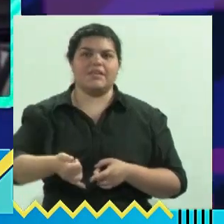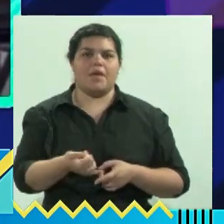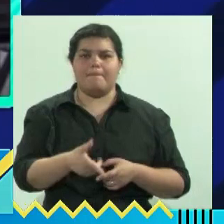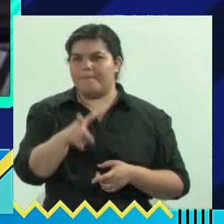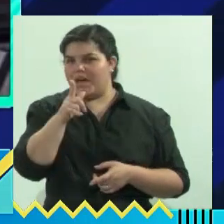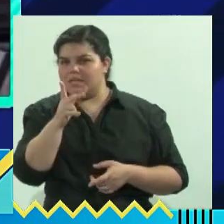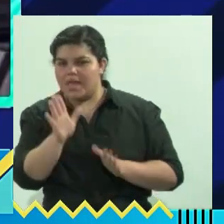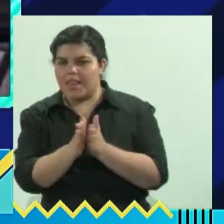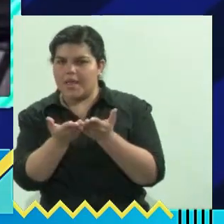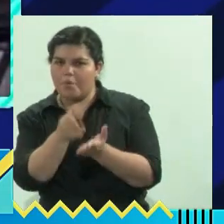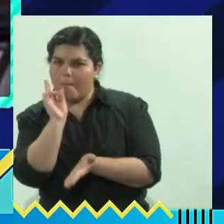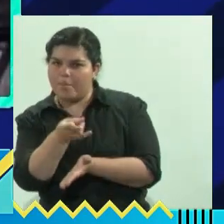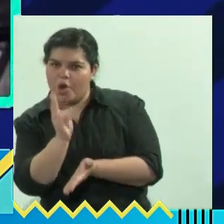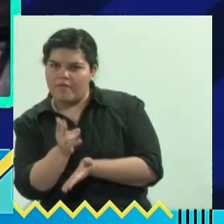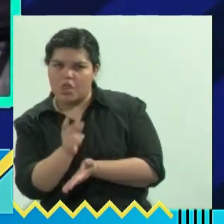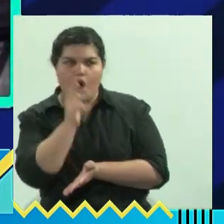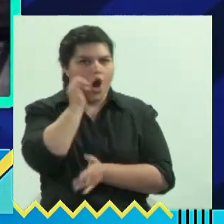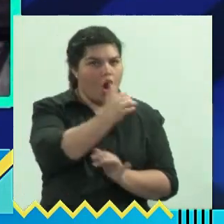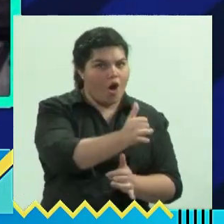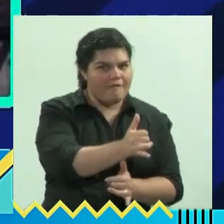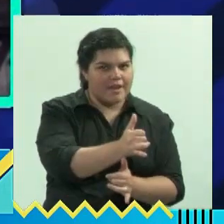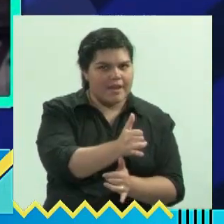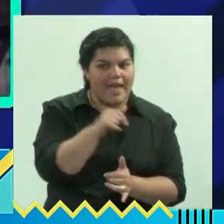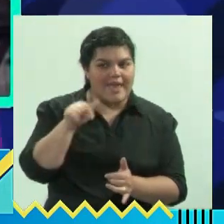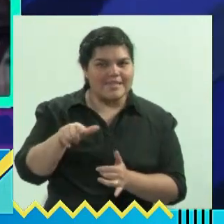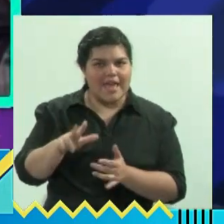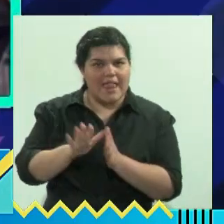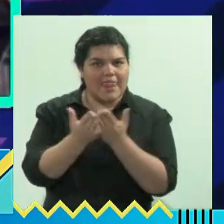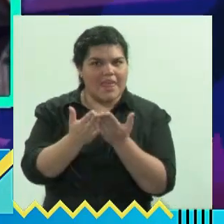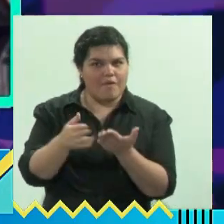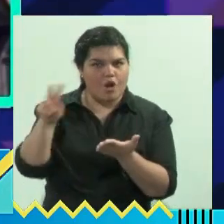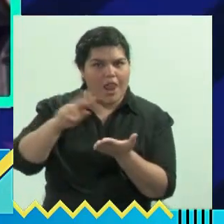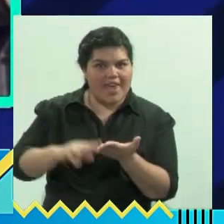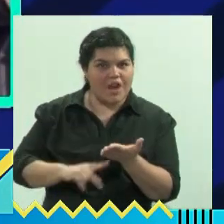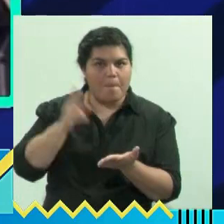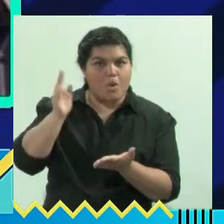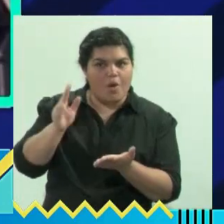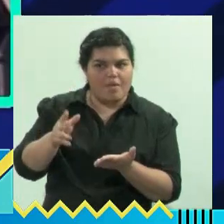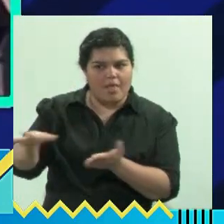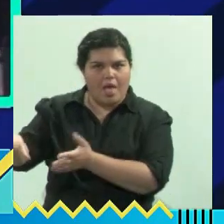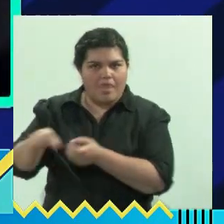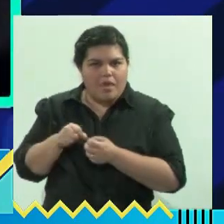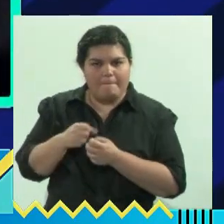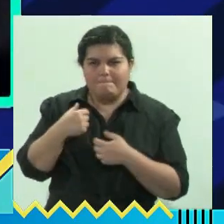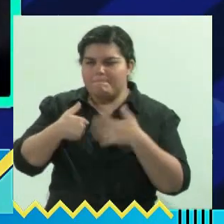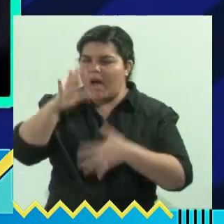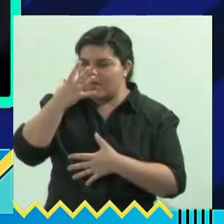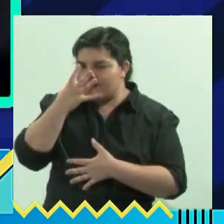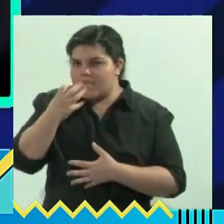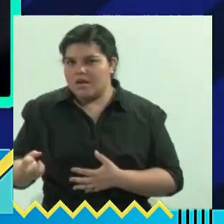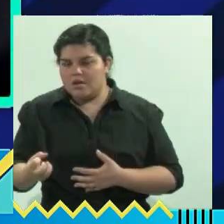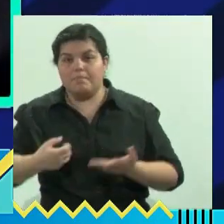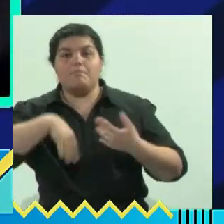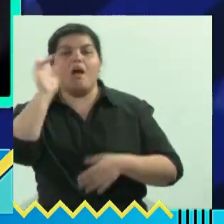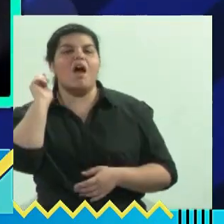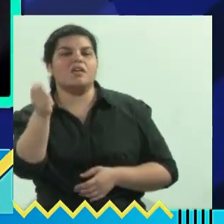así decirlo, para adolescentes. Entonces, ¿qué mejor que un libro que no te pueden llegar a dejar leer? Entonces ha tenido un impacto mucho más fuerte